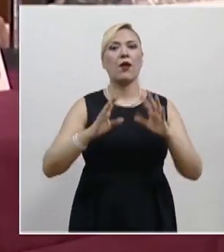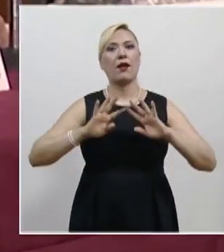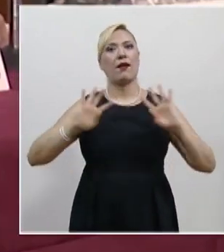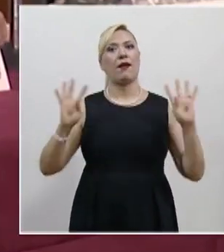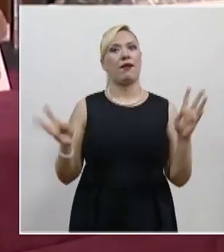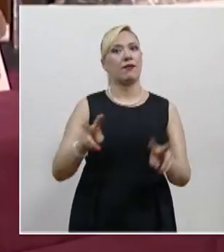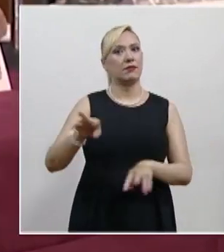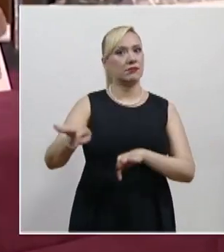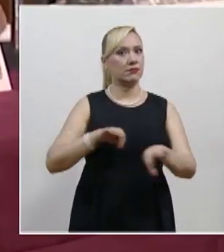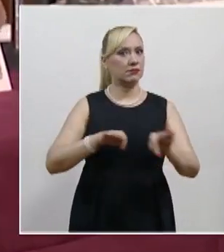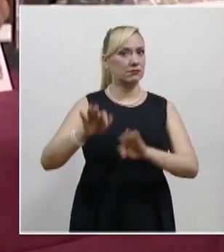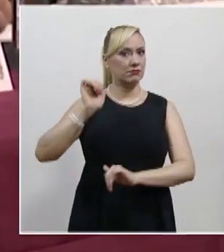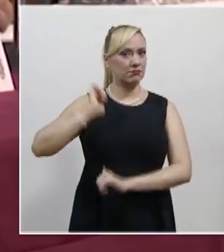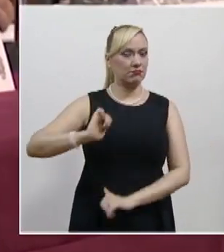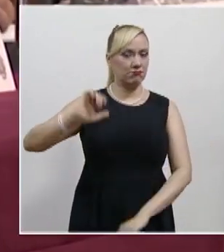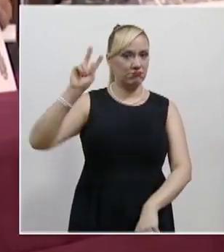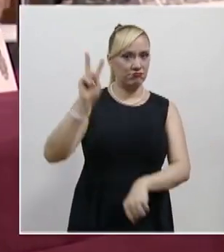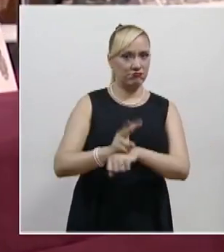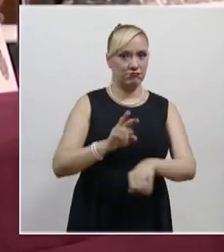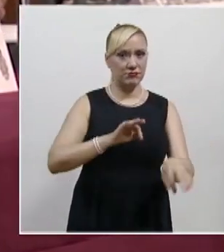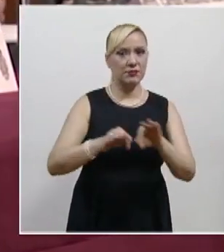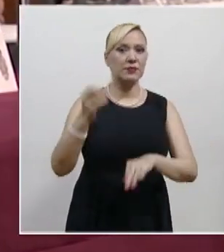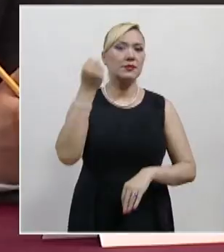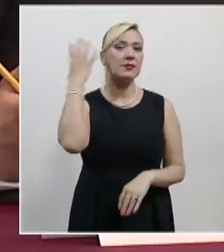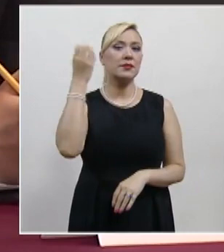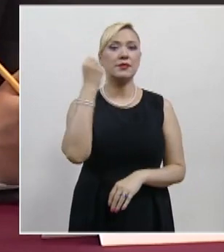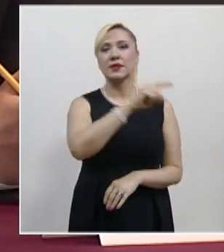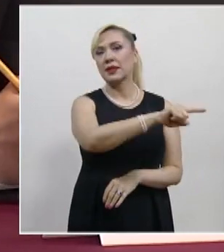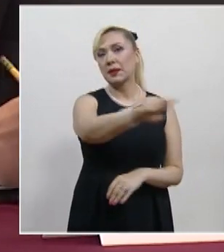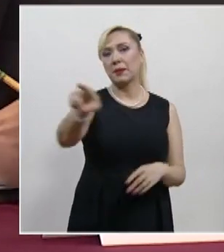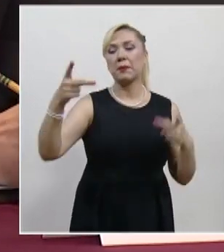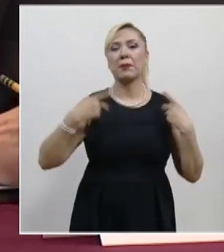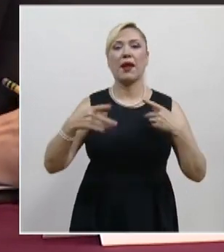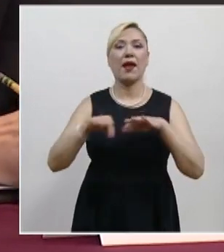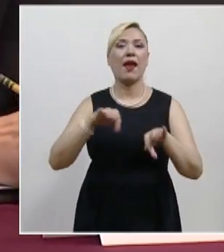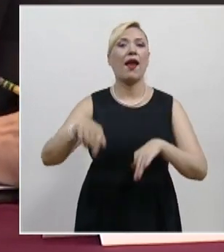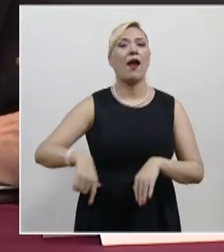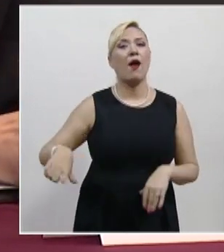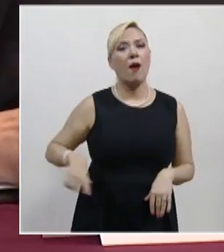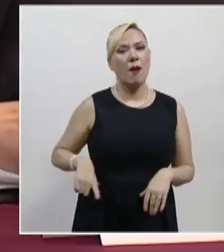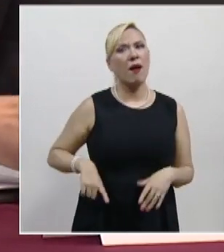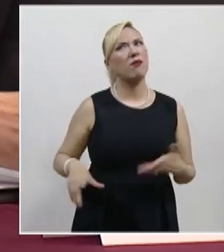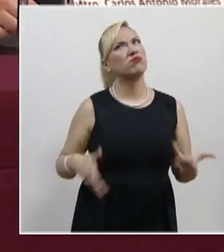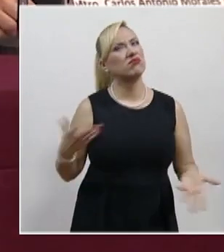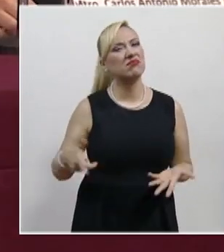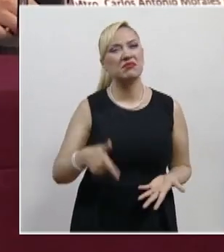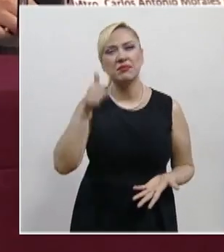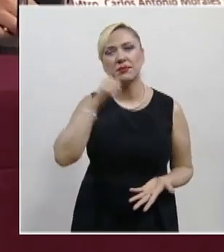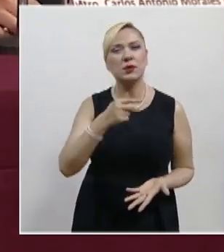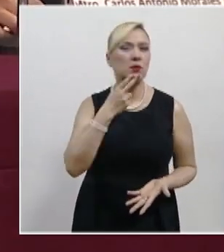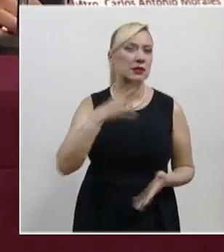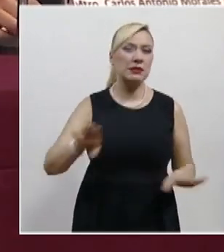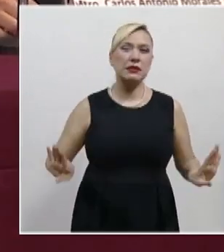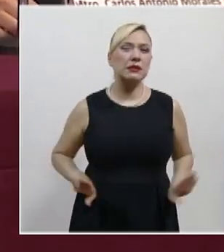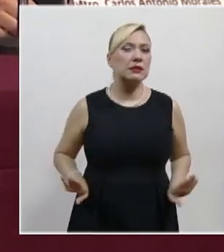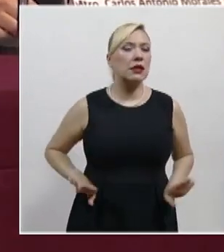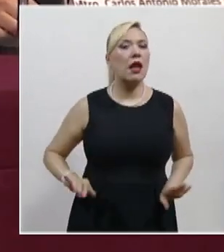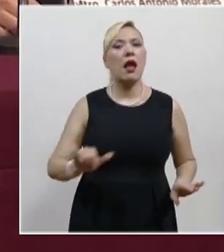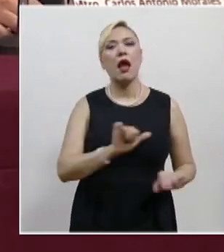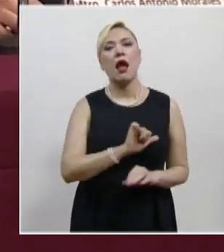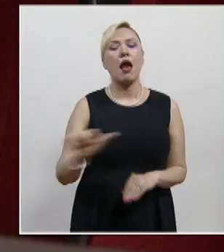Judicatura Federal durante una conferencia dirigida a personas servidoras públicas. Estos recursos son utilizados particularmente en el